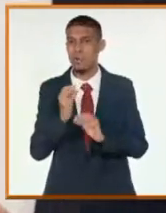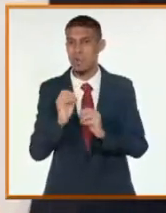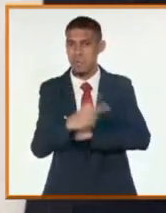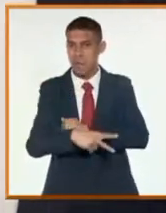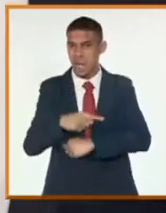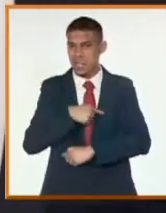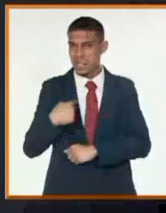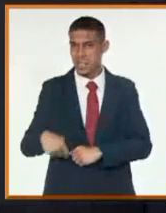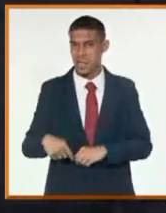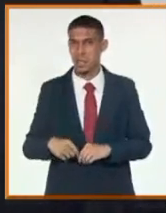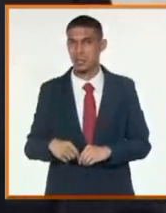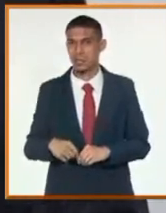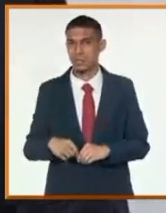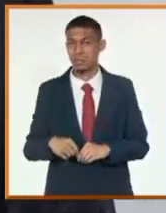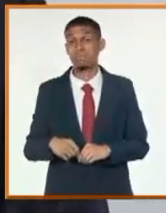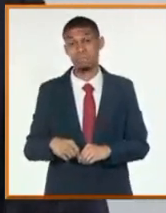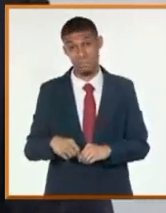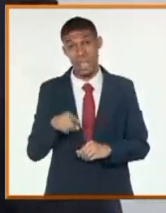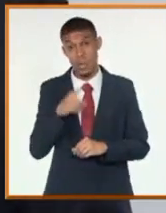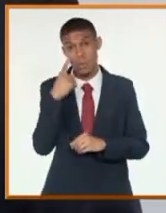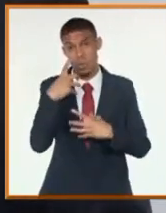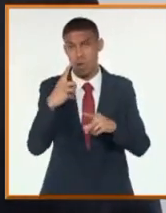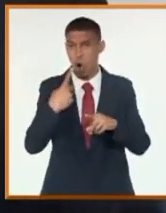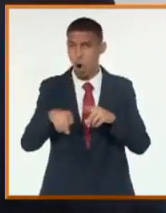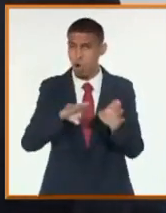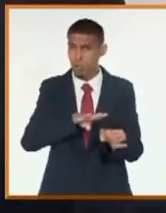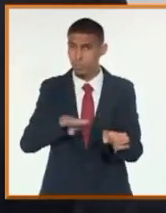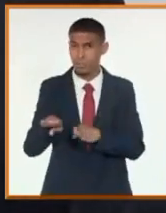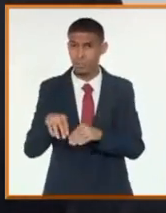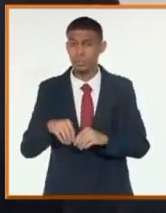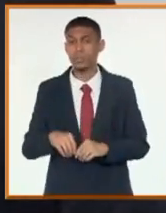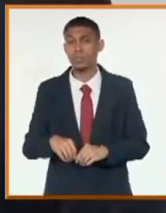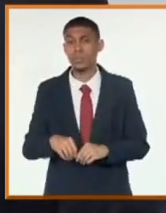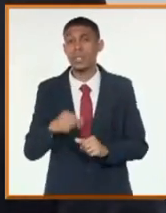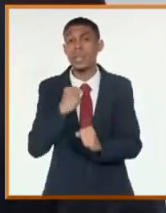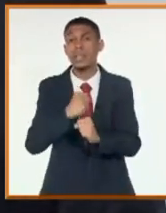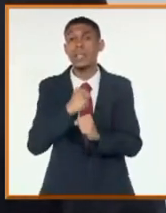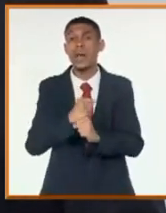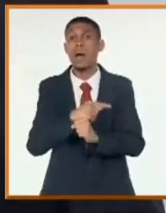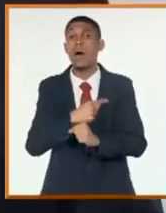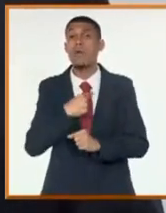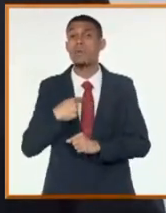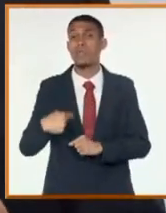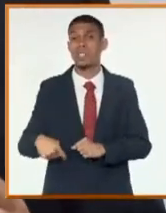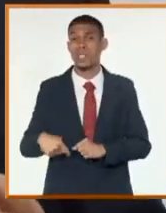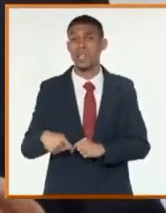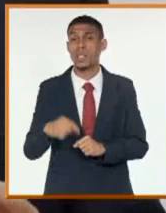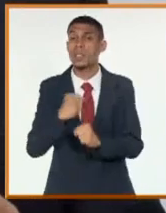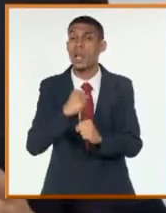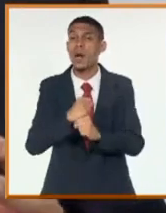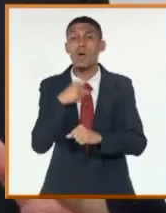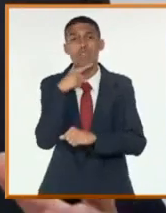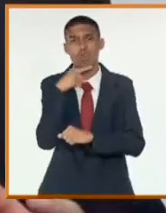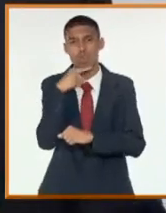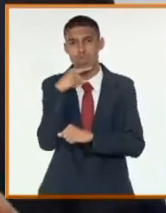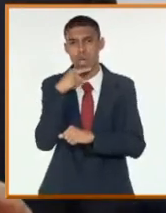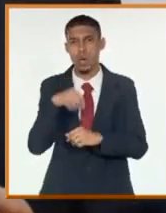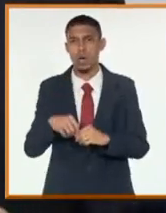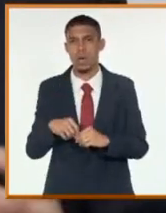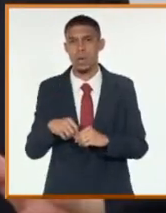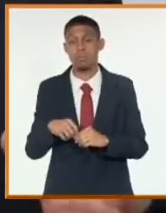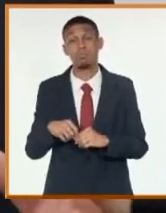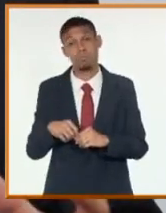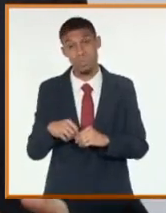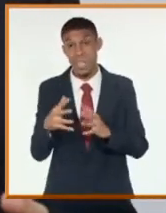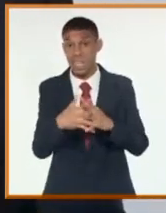papel que juega Rusia hoy en el campo internacional. Yo diría que incluso en algunas personas se manifiesta, en algunas entidades